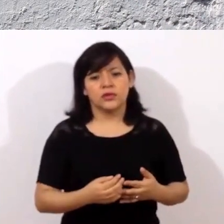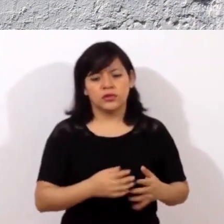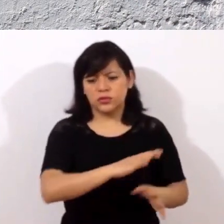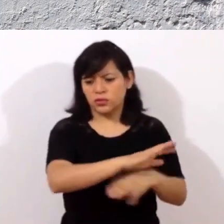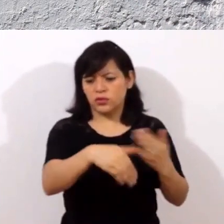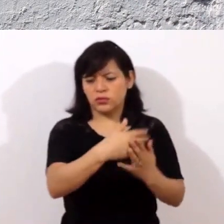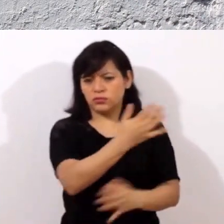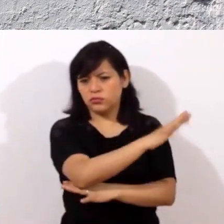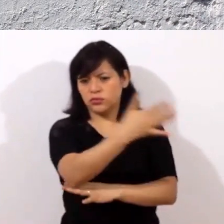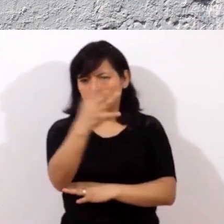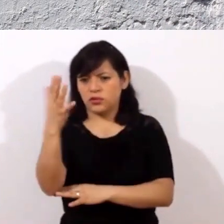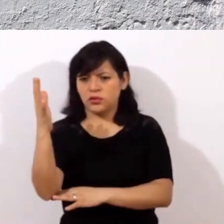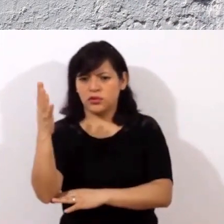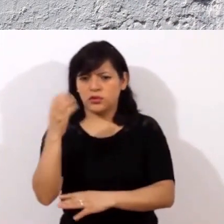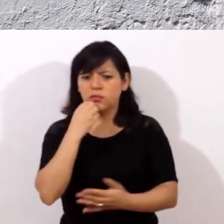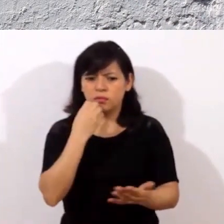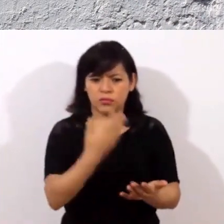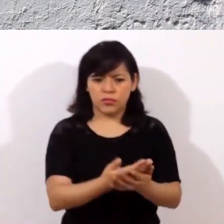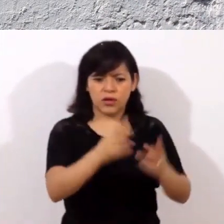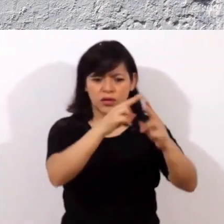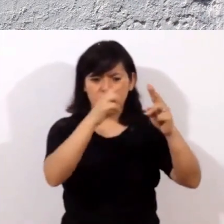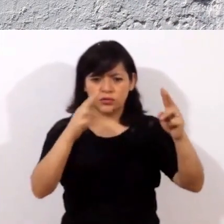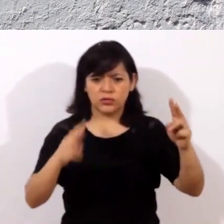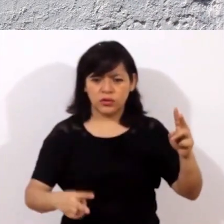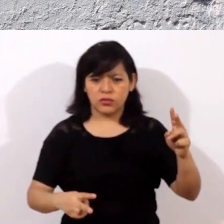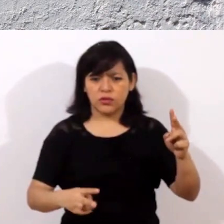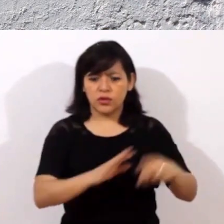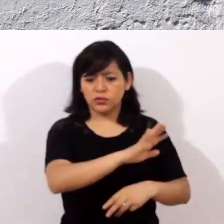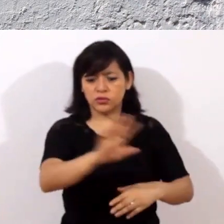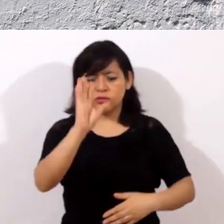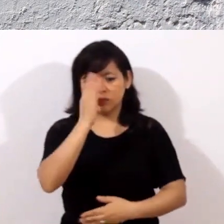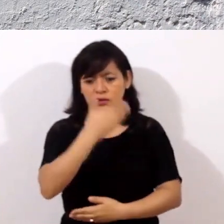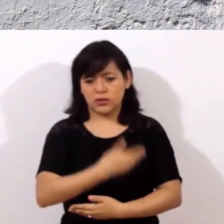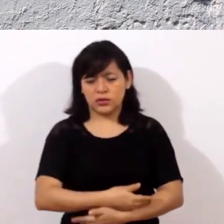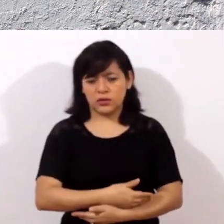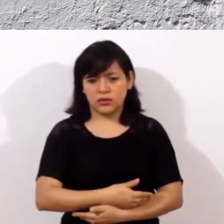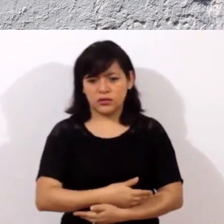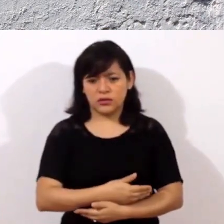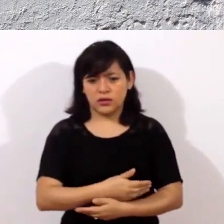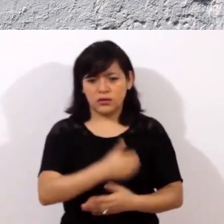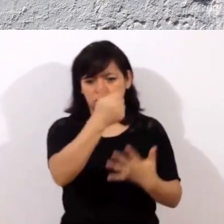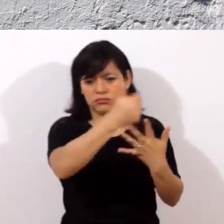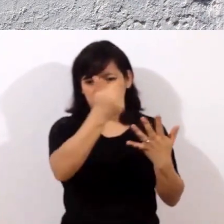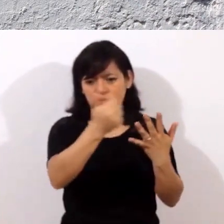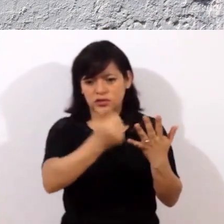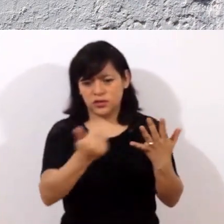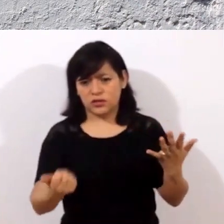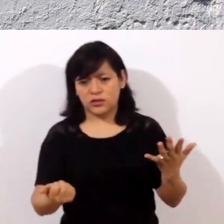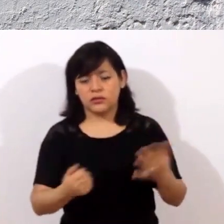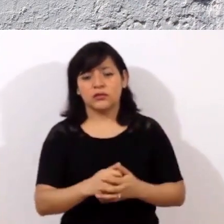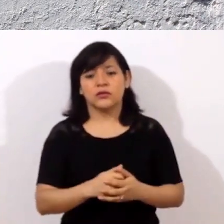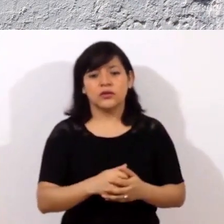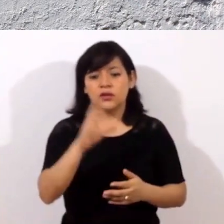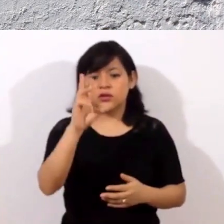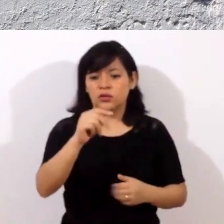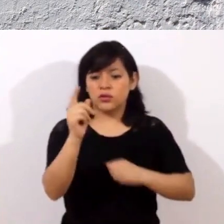tuviesen buena sombra. Por tanto, vuestras hijas fornicarán y adulterarán vuestras nueras. No castigaré a vuestras